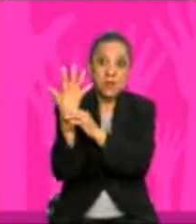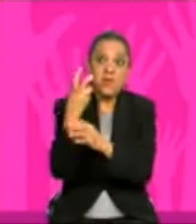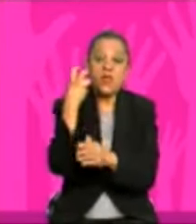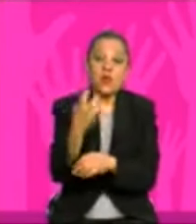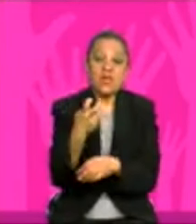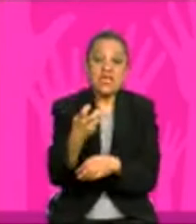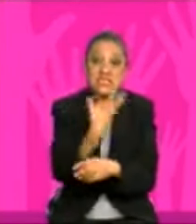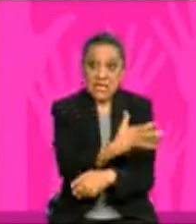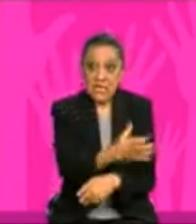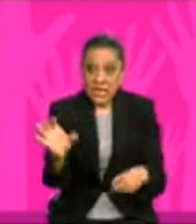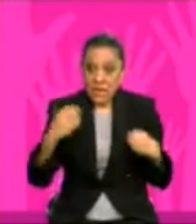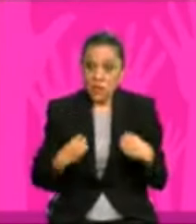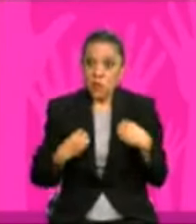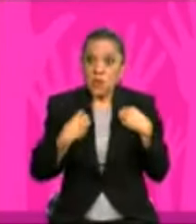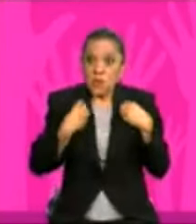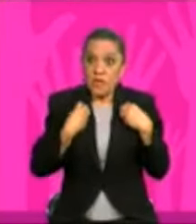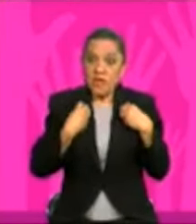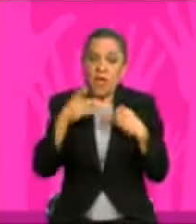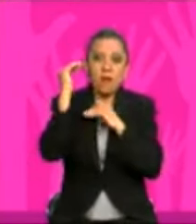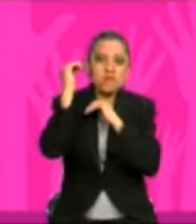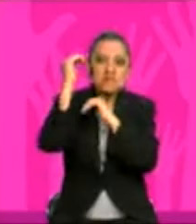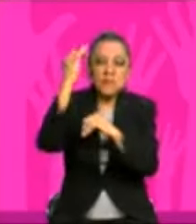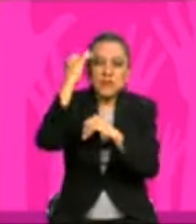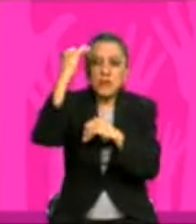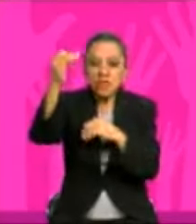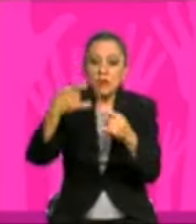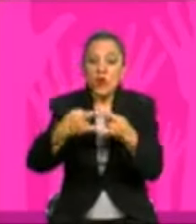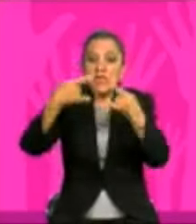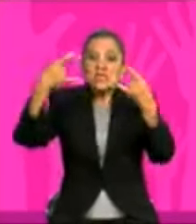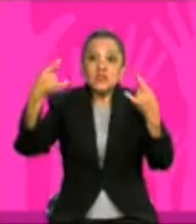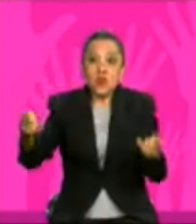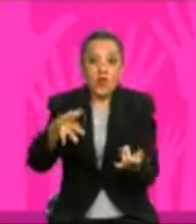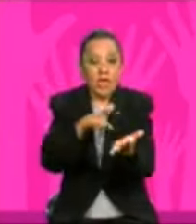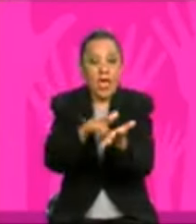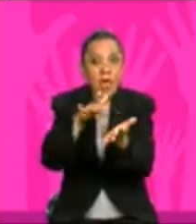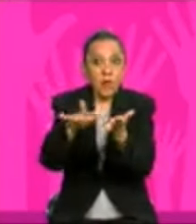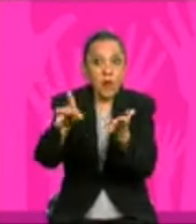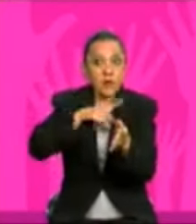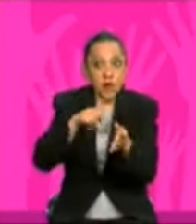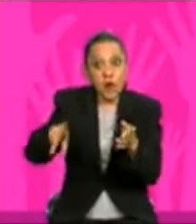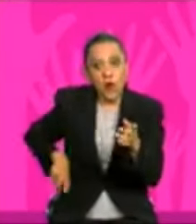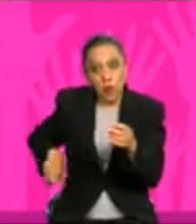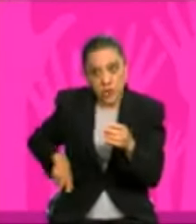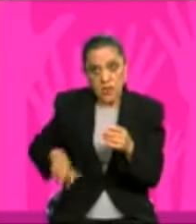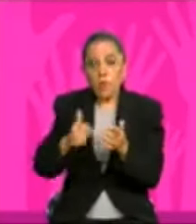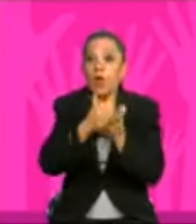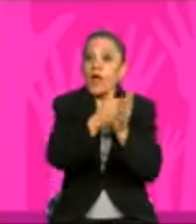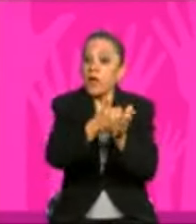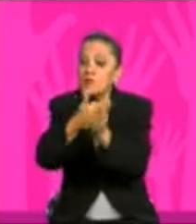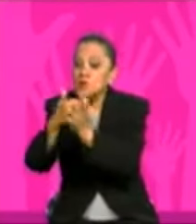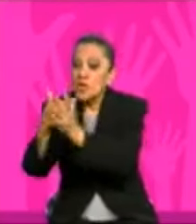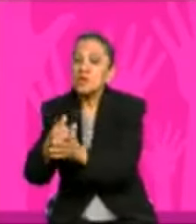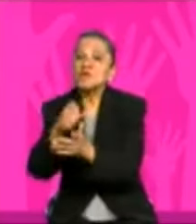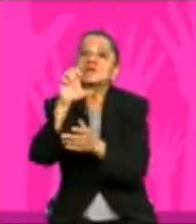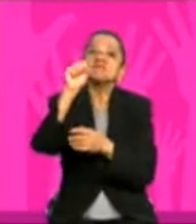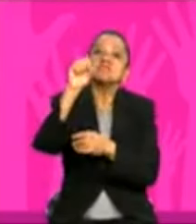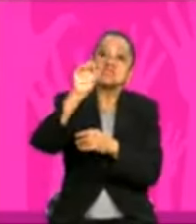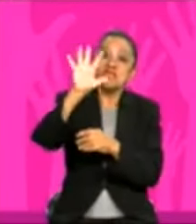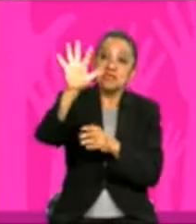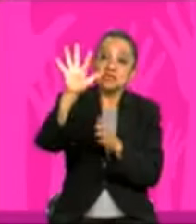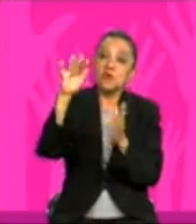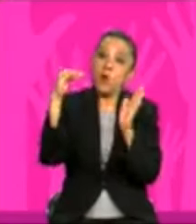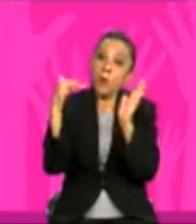vivir una etapa histórica de apoyo de nuestro gobierno. Les ayudaremos a esas 65 mil